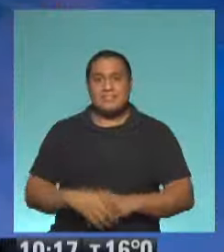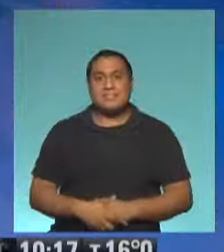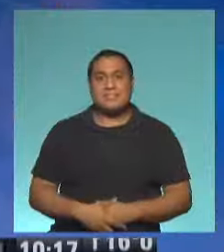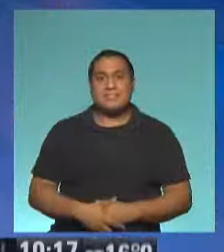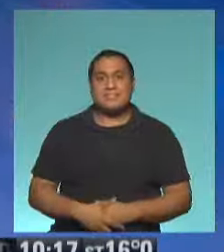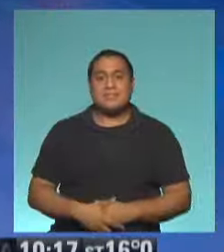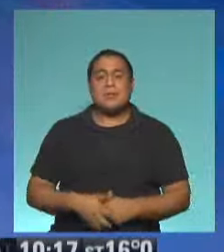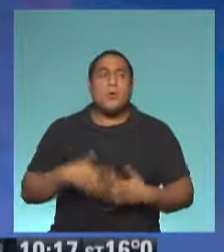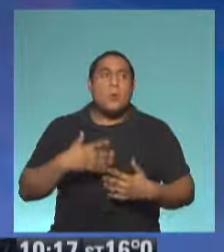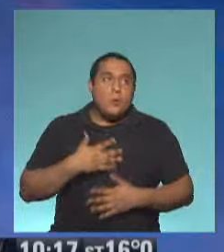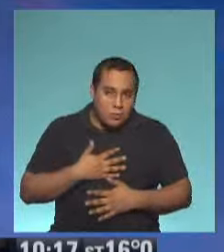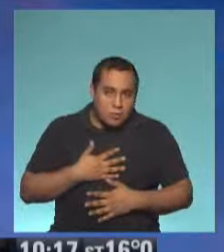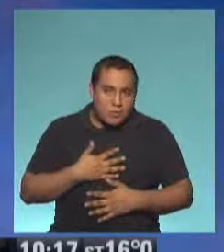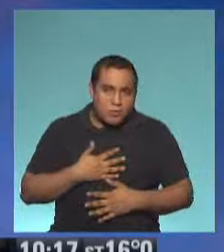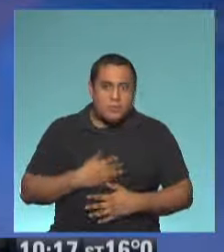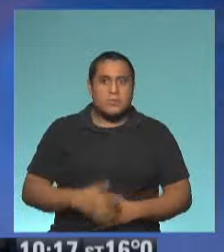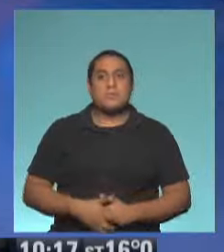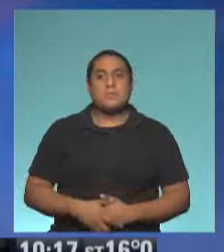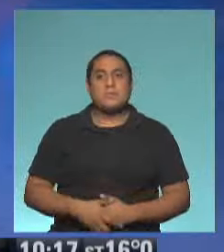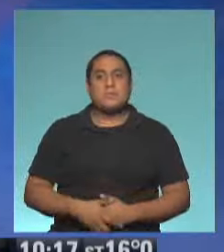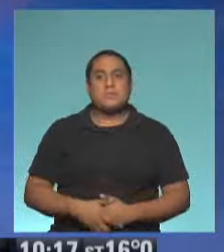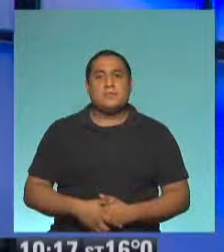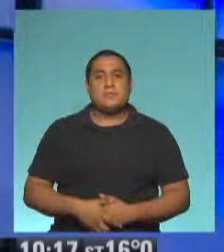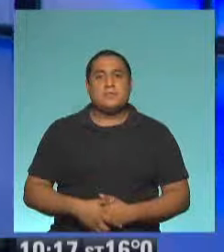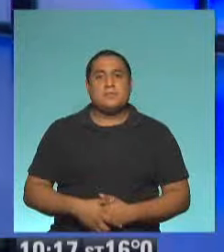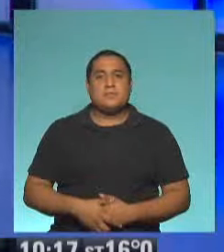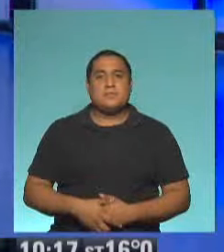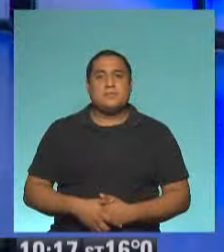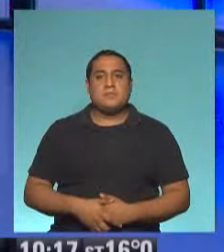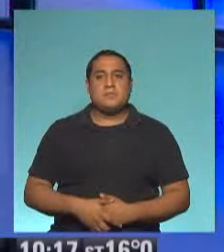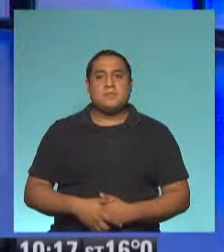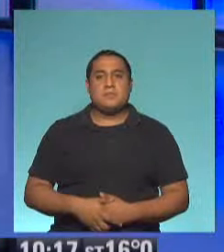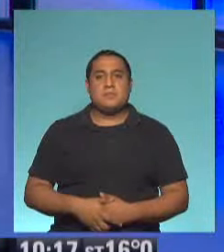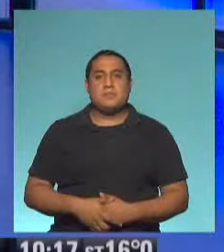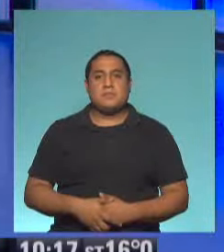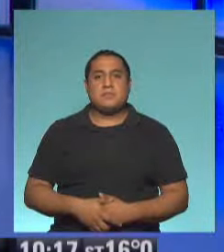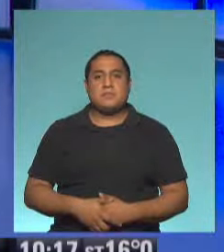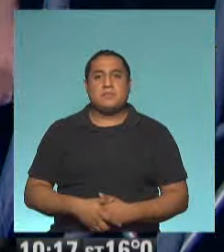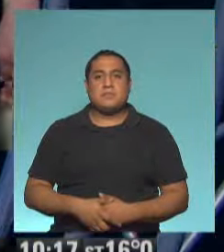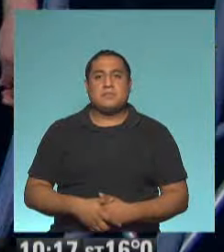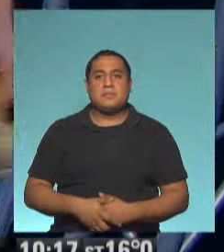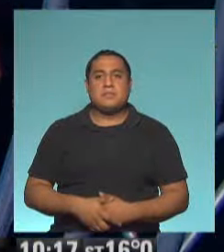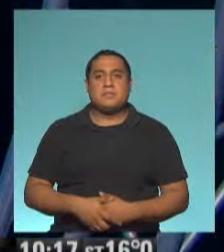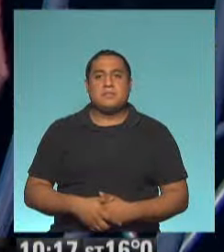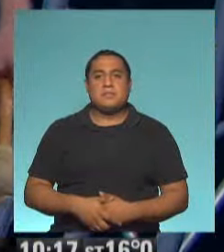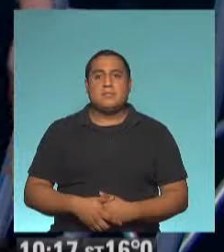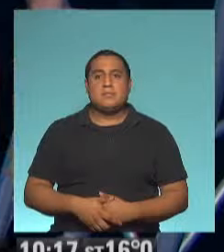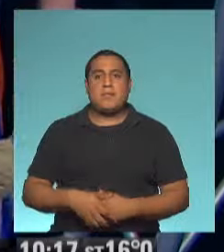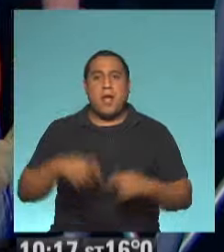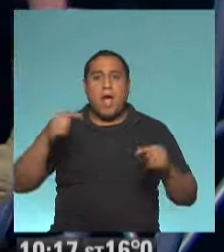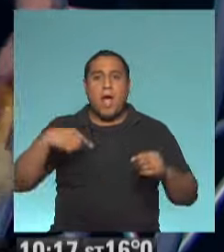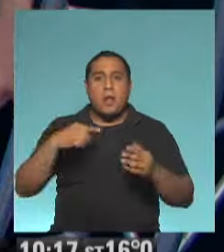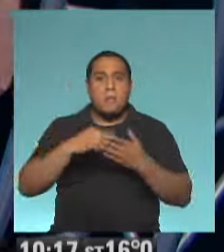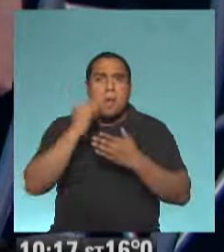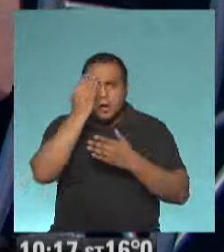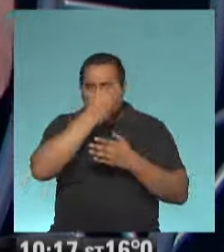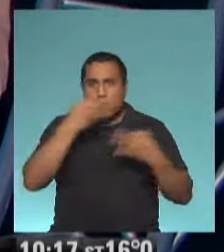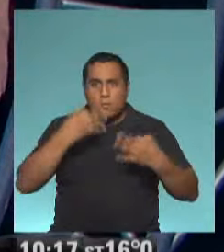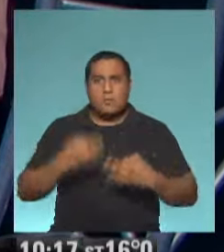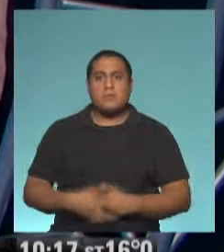Todos tomando aire. Todos estamos tomando aire. Ah, tenemos que entrenarnos. Bueno, maquillaje, me encantó.